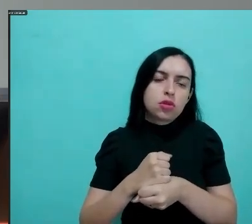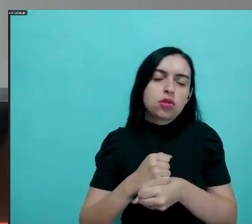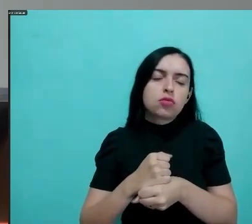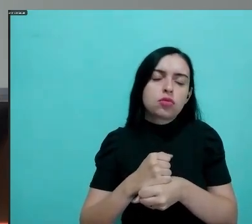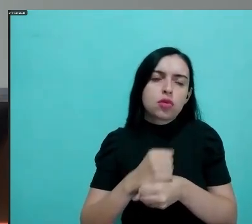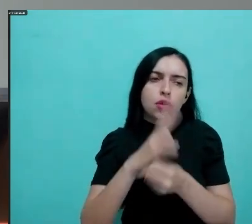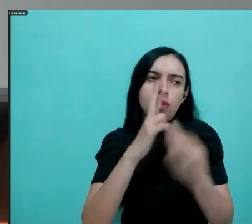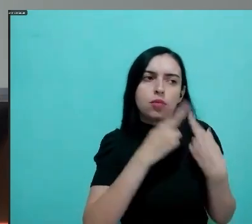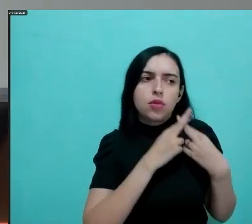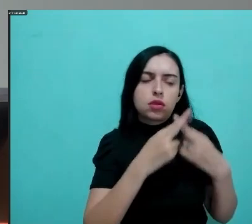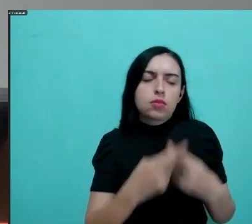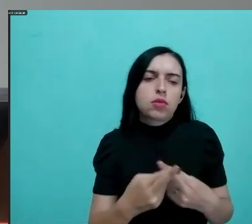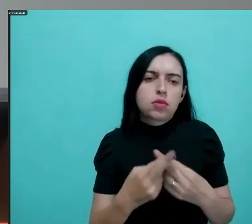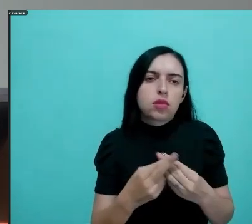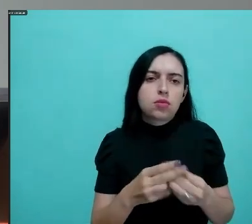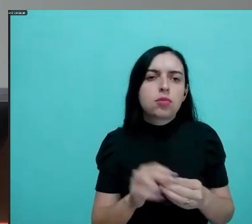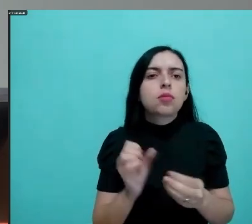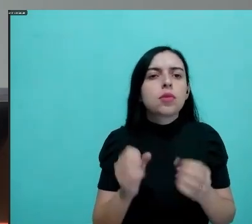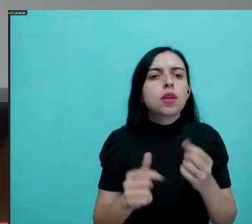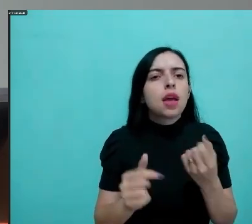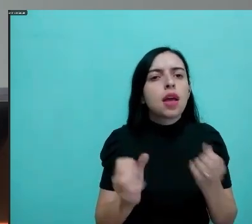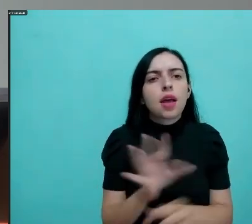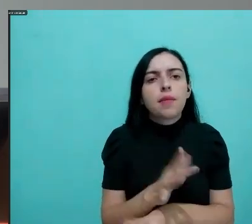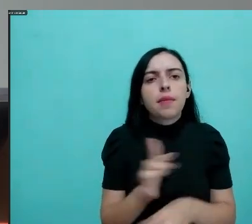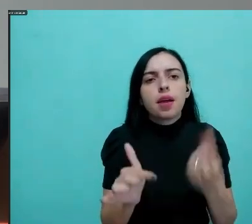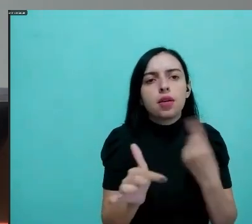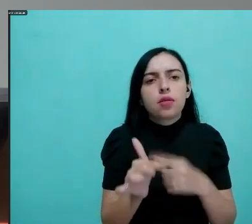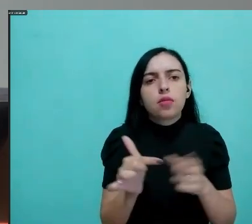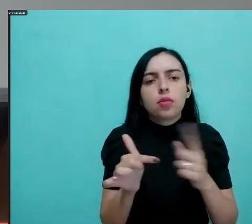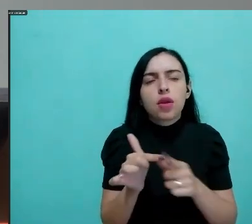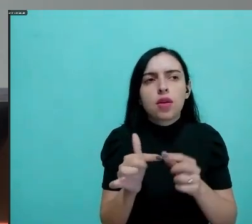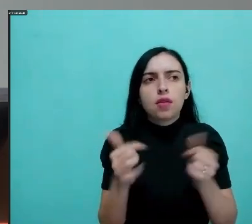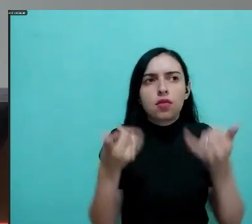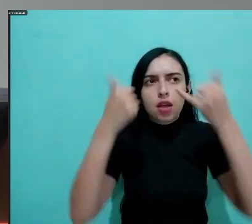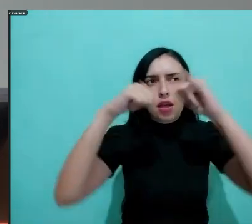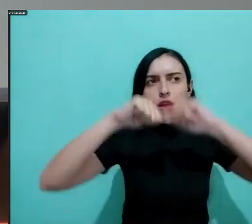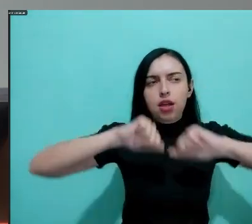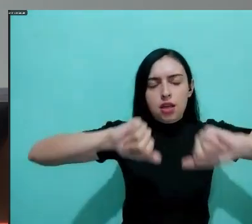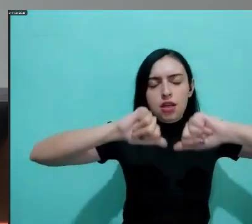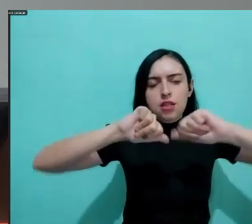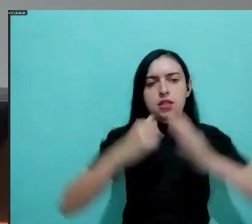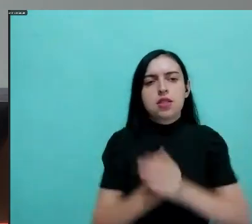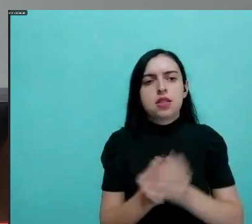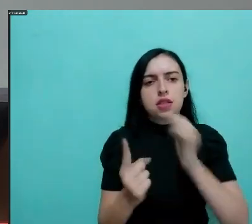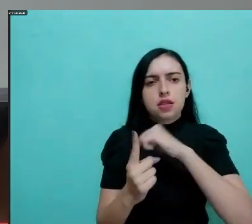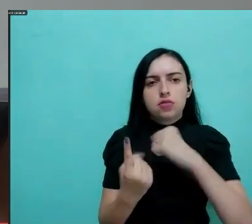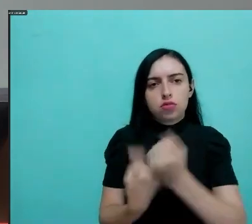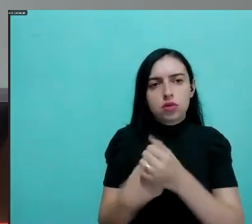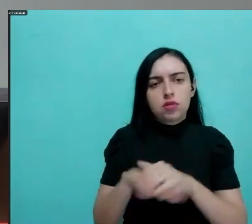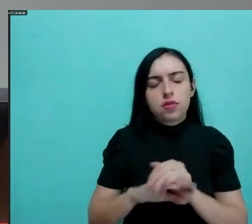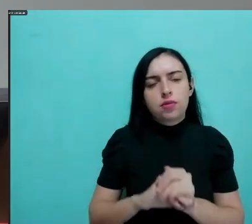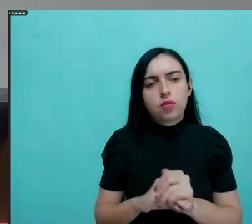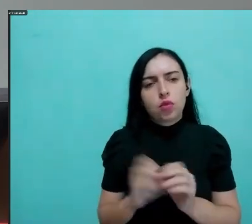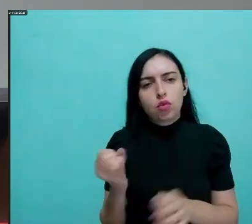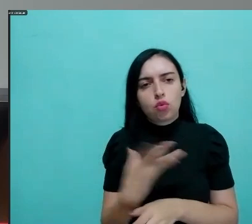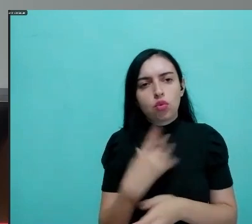para solucionar la crisis de la guerra civil en Algeria. Pues hay un nuevo actor constitucional, el presidente